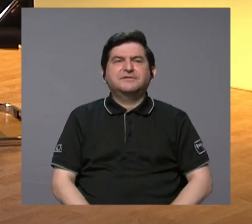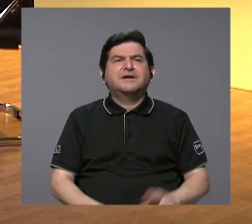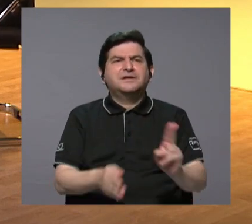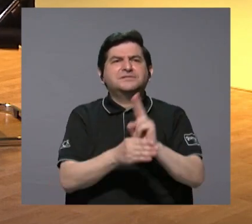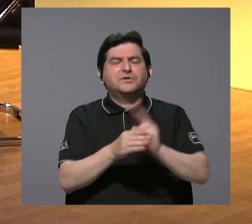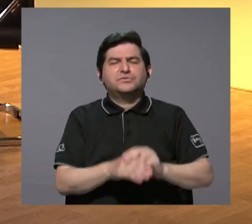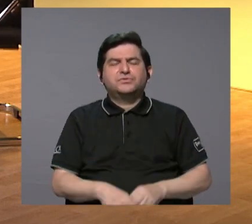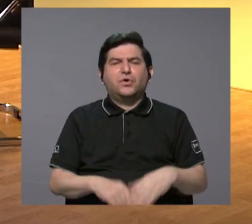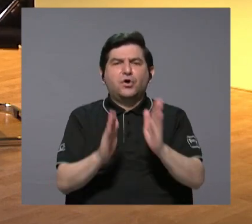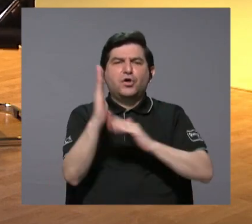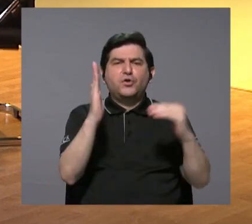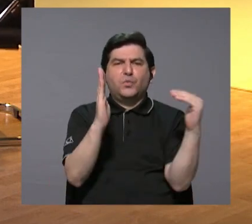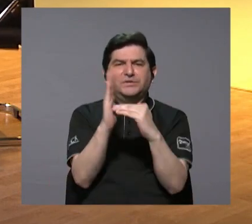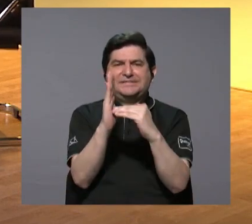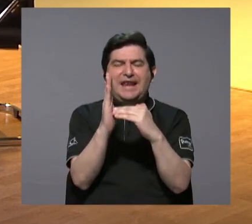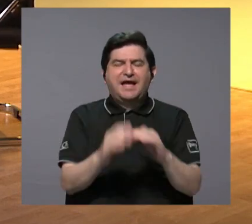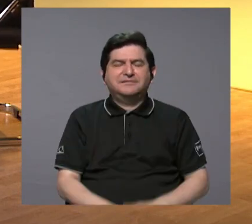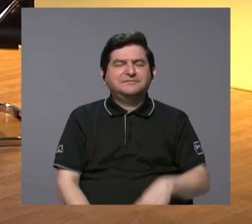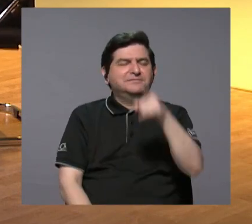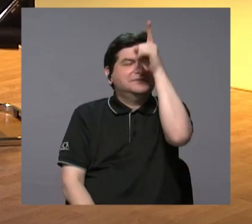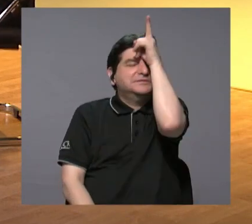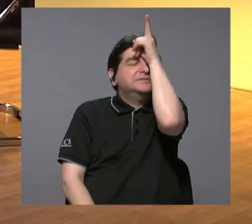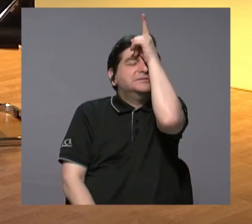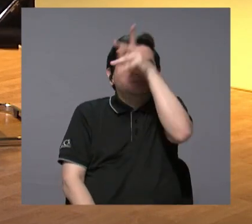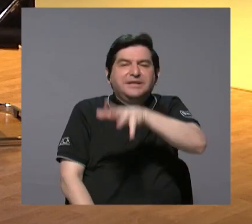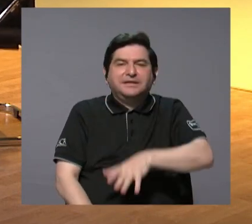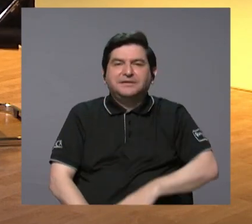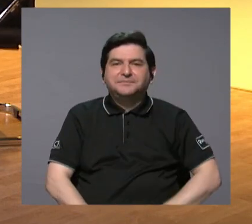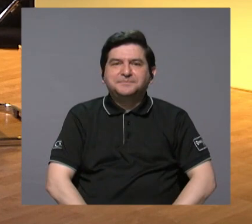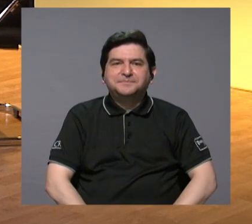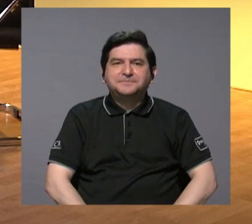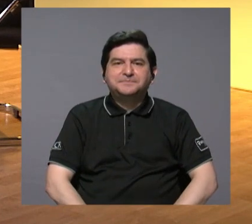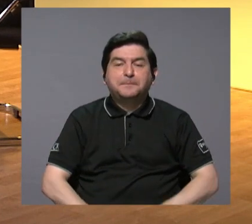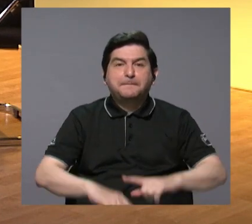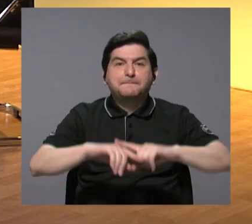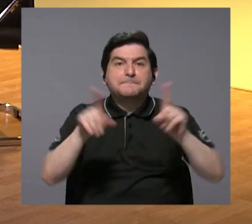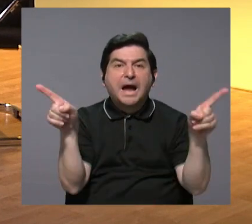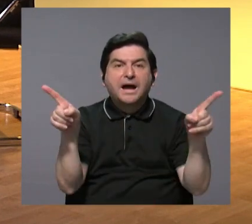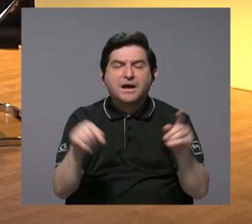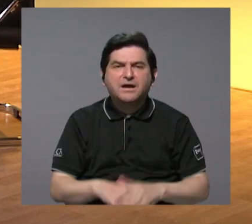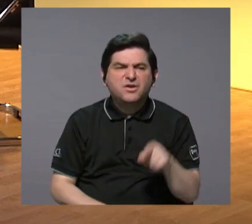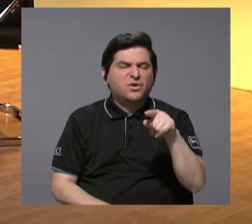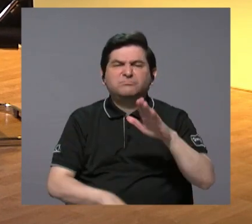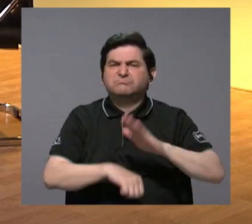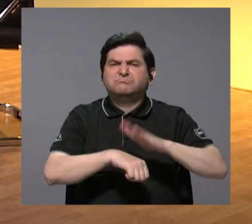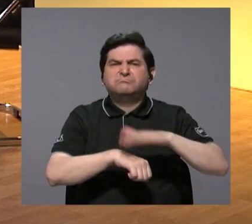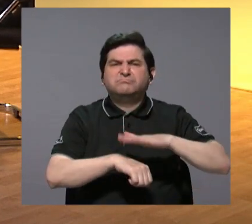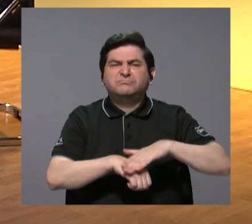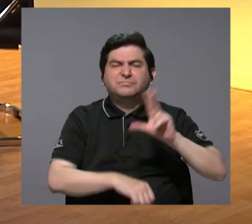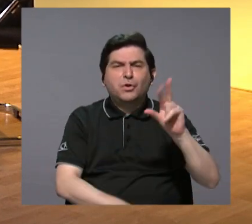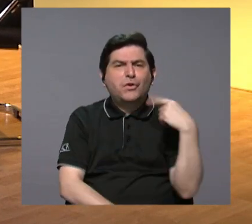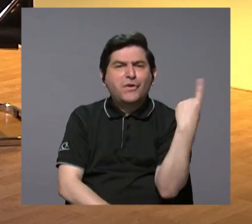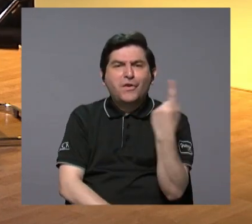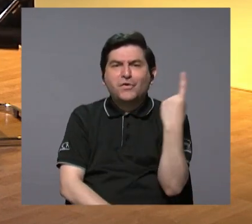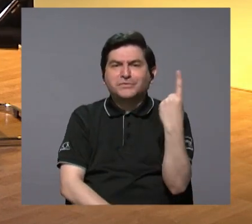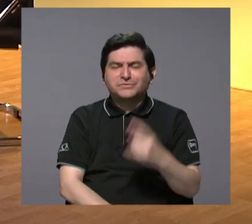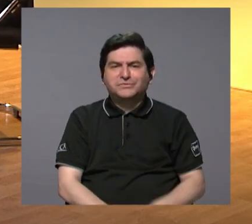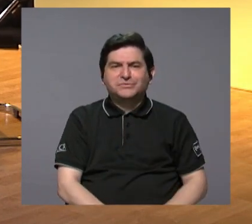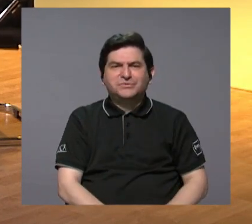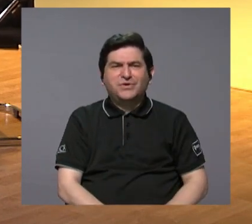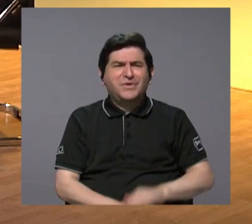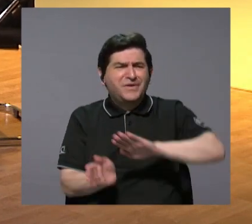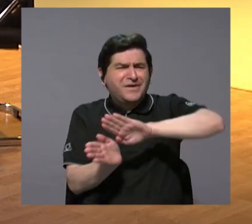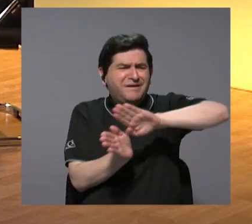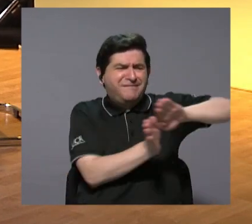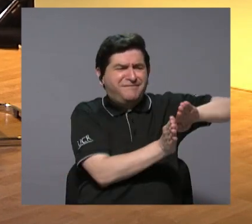Nueva Zelanda, en Alemania, etcétera. Pero ¿qué es lo que logra esto? No es solo el ahorro de la segunda ronda,